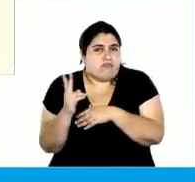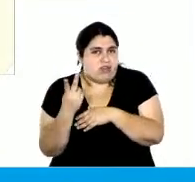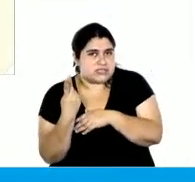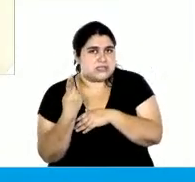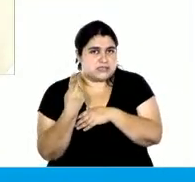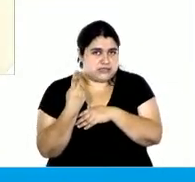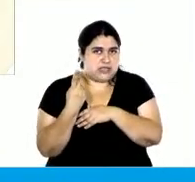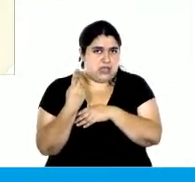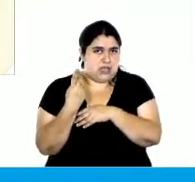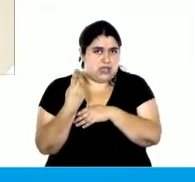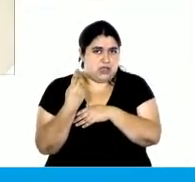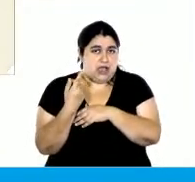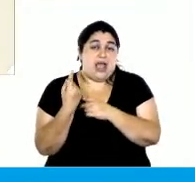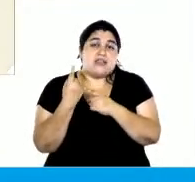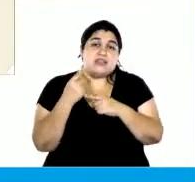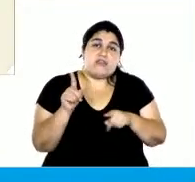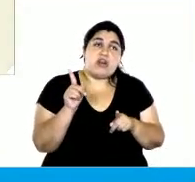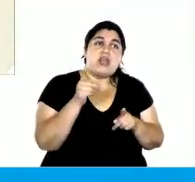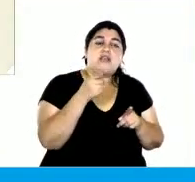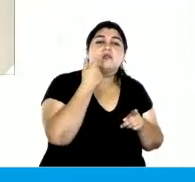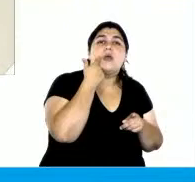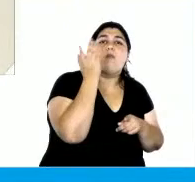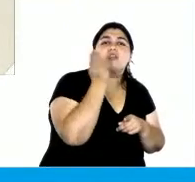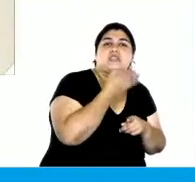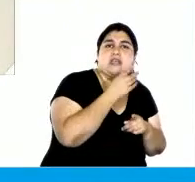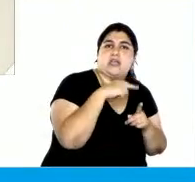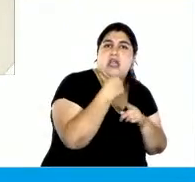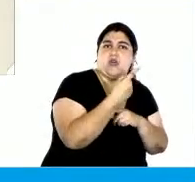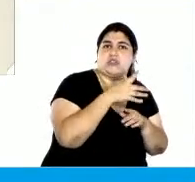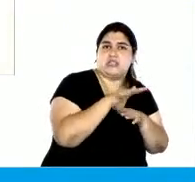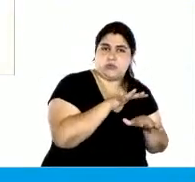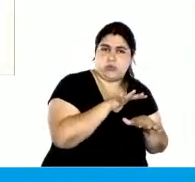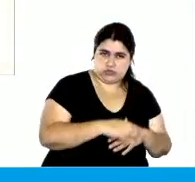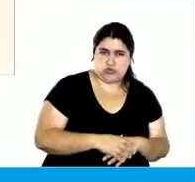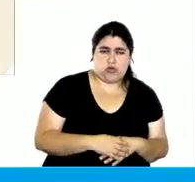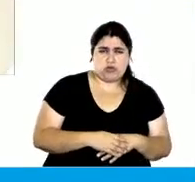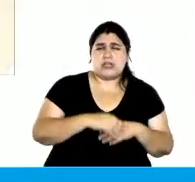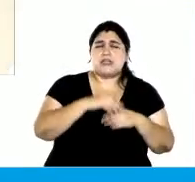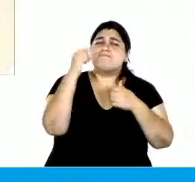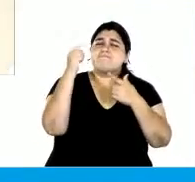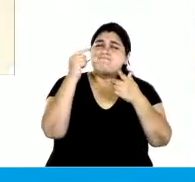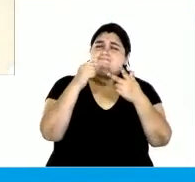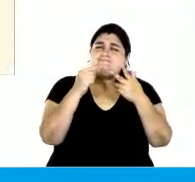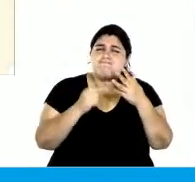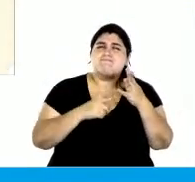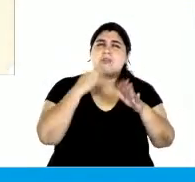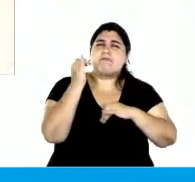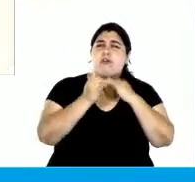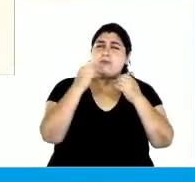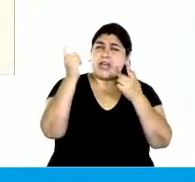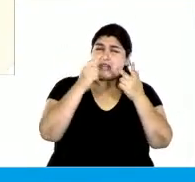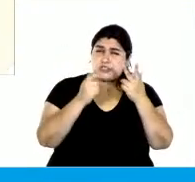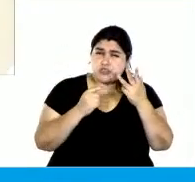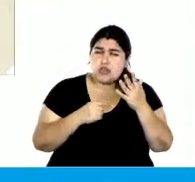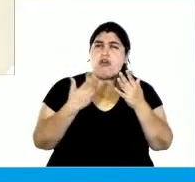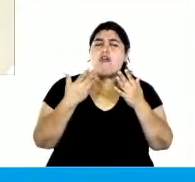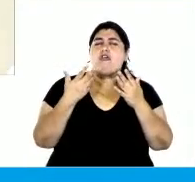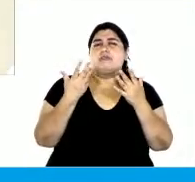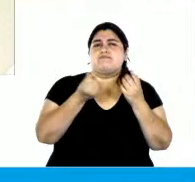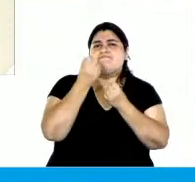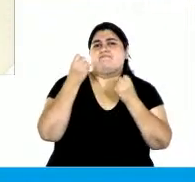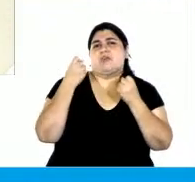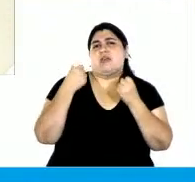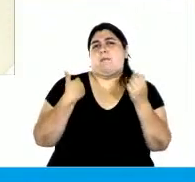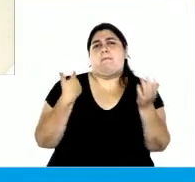al 8 con personas con discapacidad sin dependencia. Es por todos estos datos concretos, reales, que le pedimos